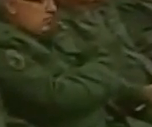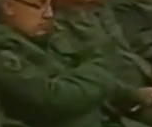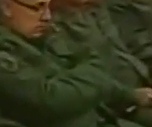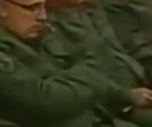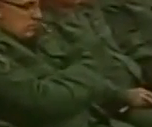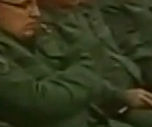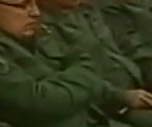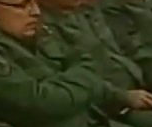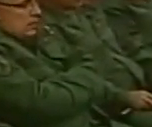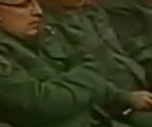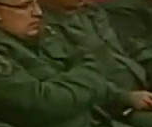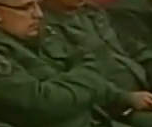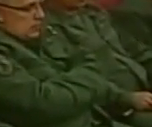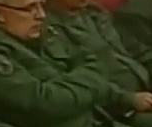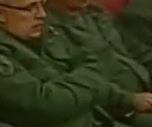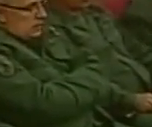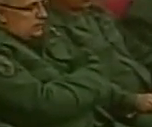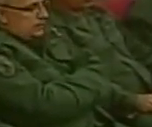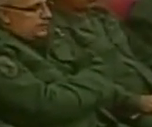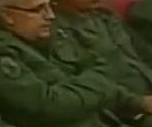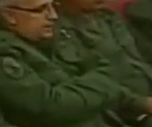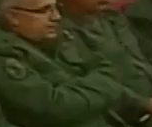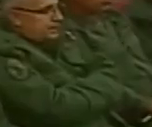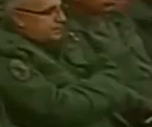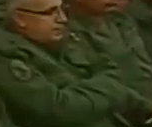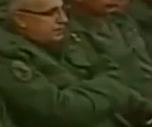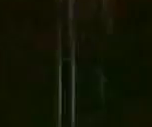Bueno, buenas tardes. Buenas tardes.